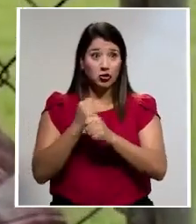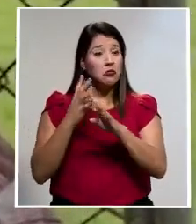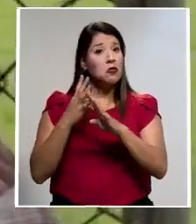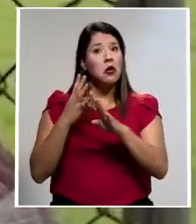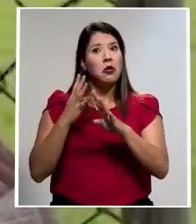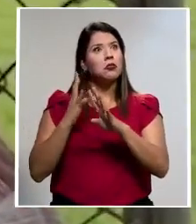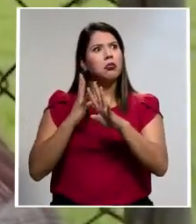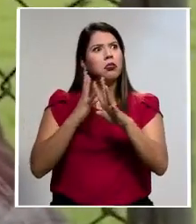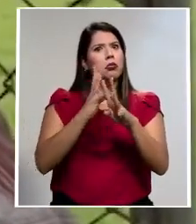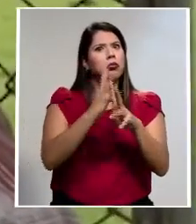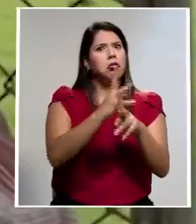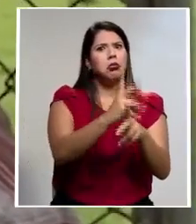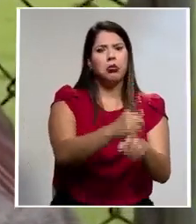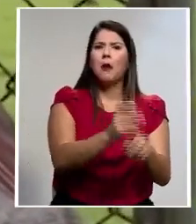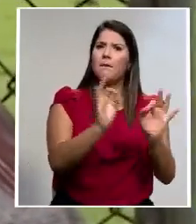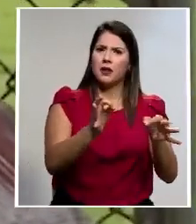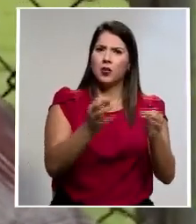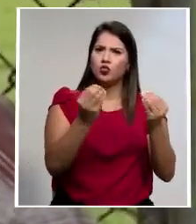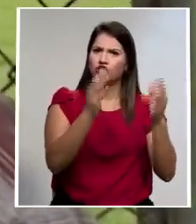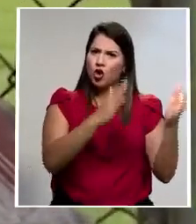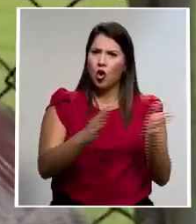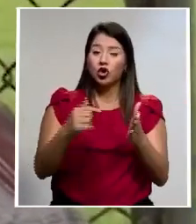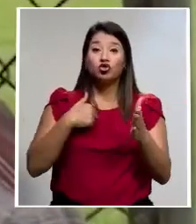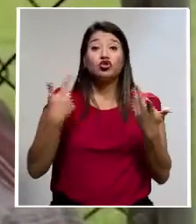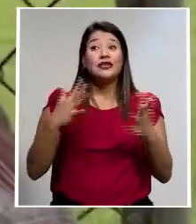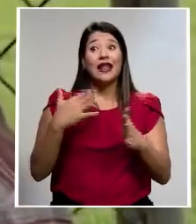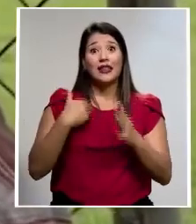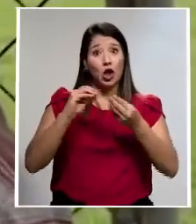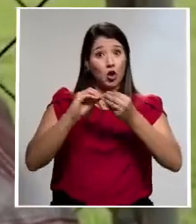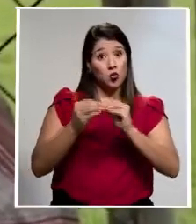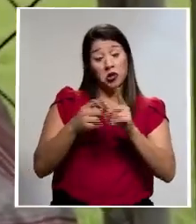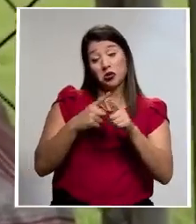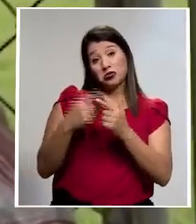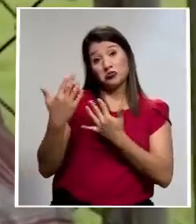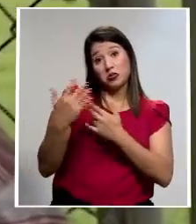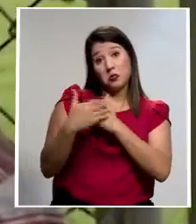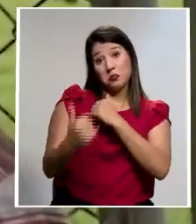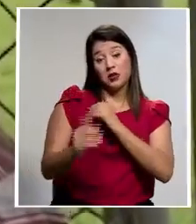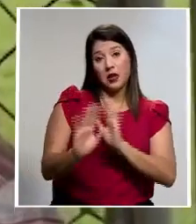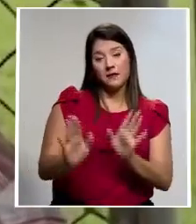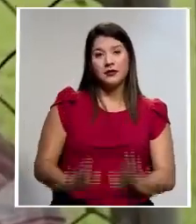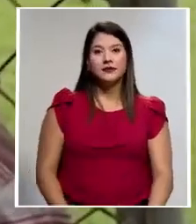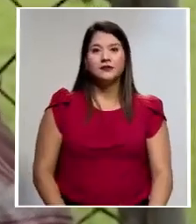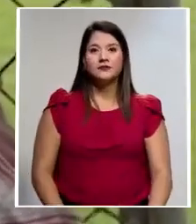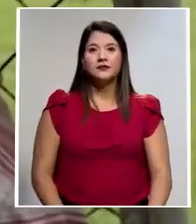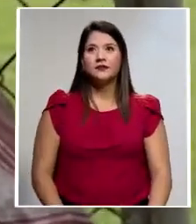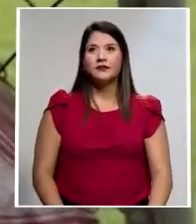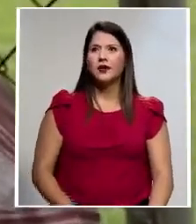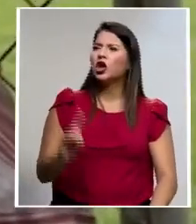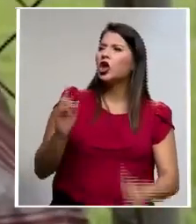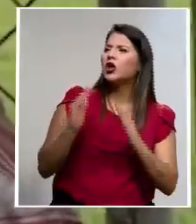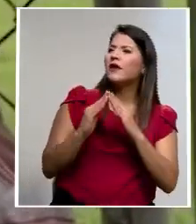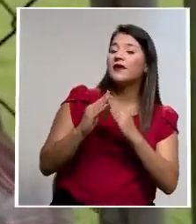hay mucho orden y ya tenemos ficha, entonces nada más estamos esperando para pasar. Sí, somos de San